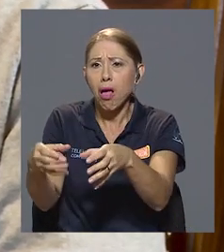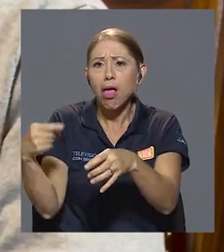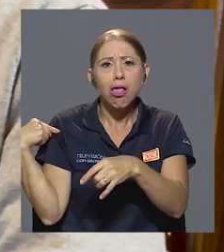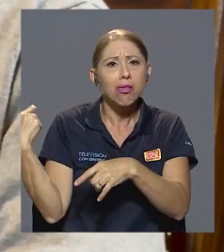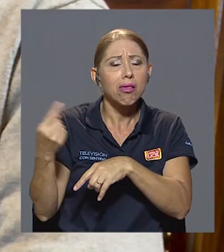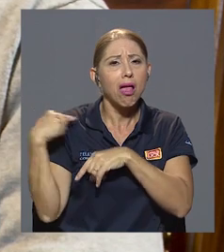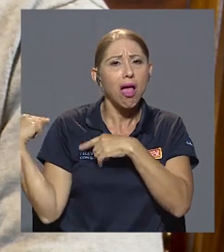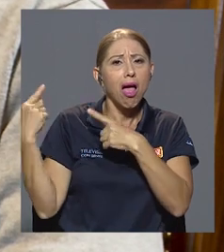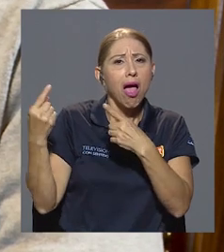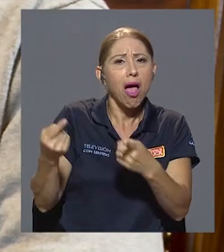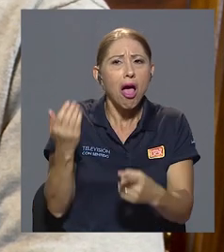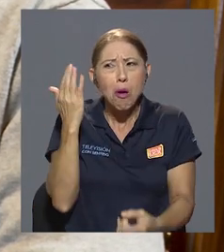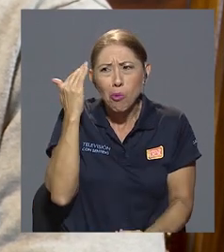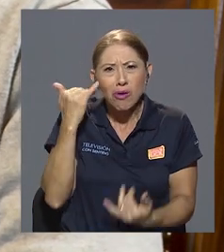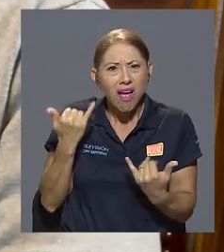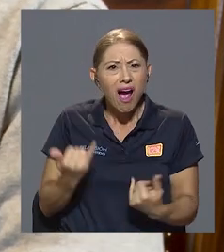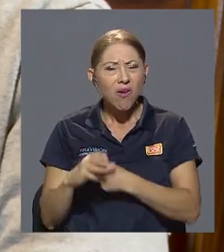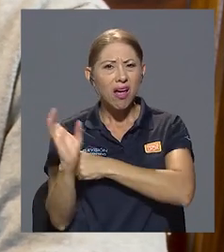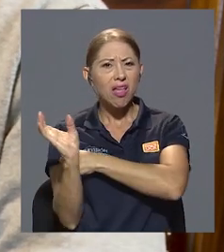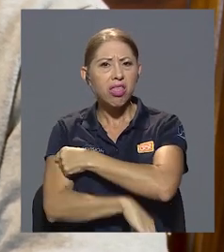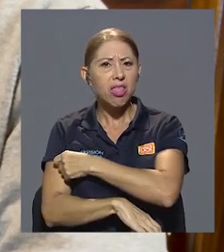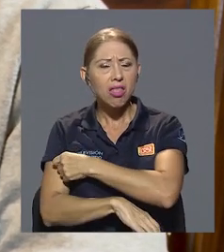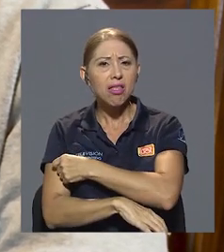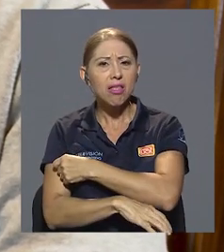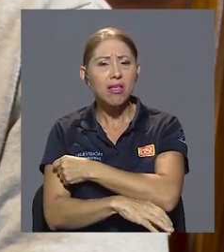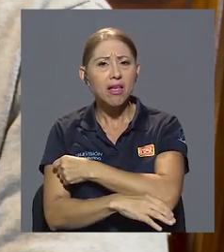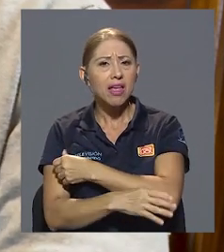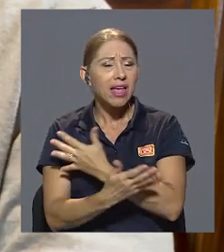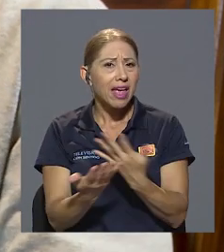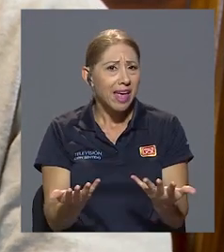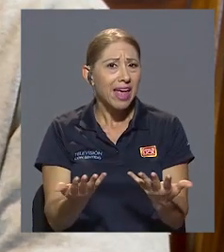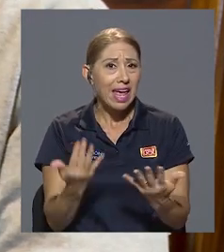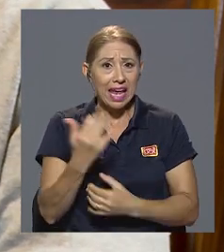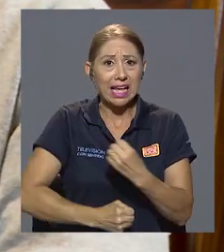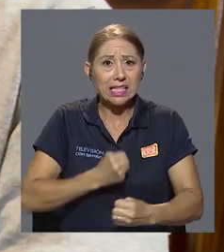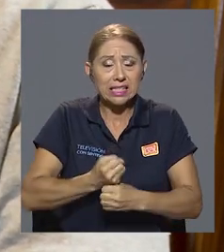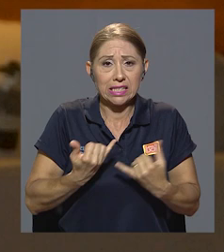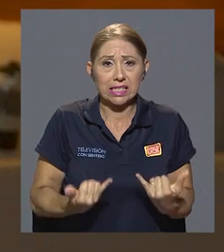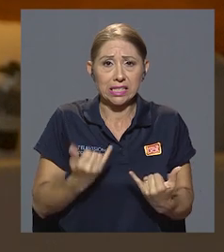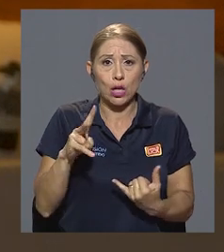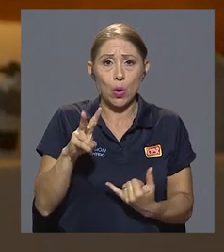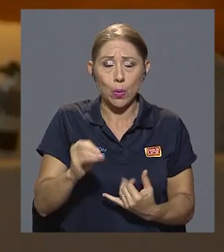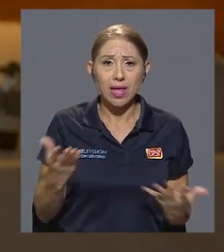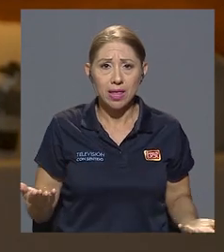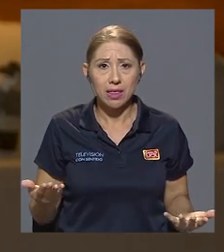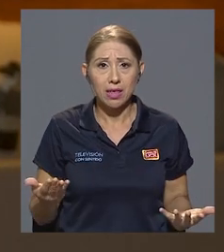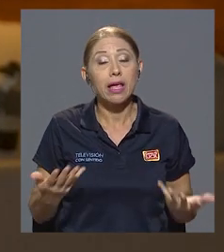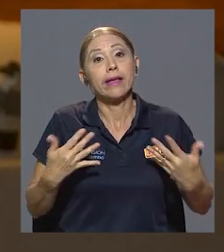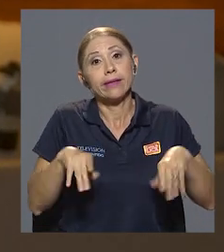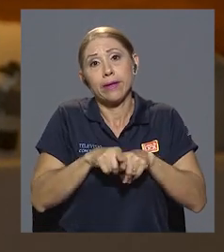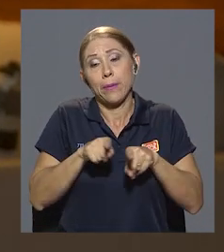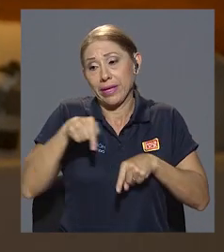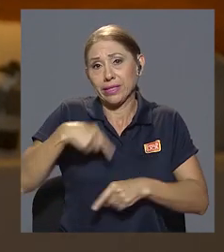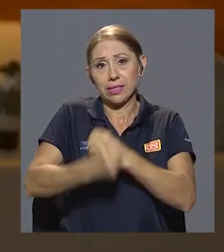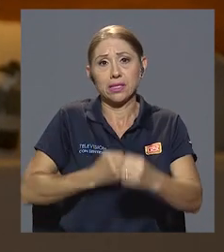desplazamiento es tan sancionado en el siglo 20 y no se diga